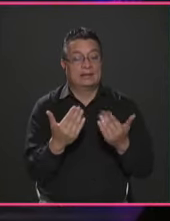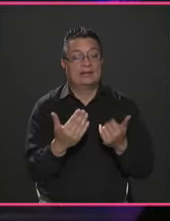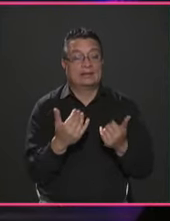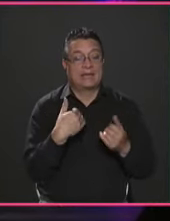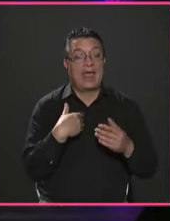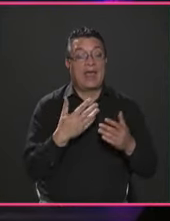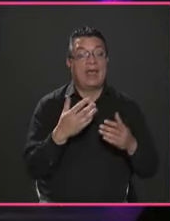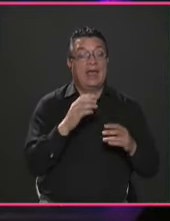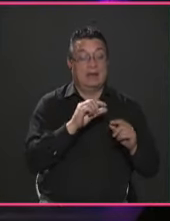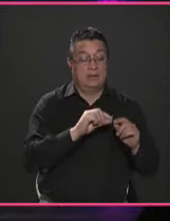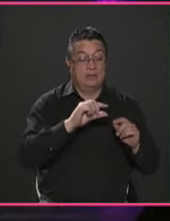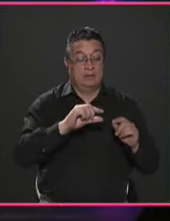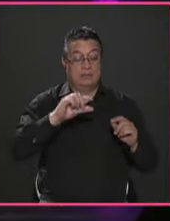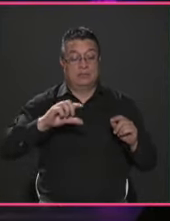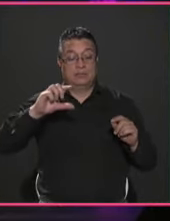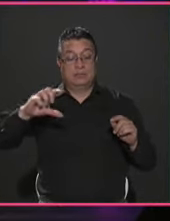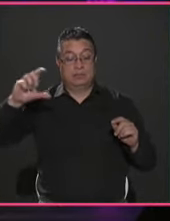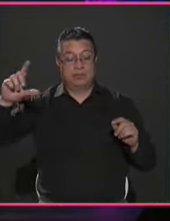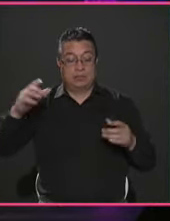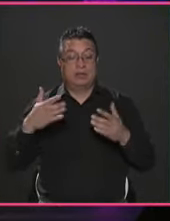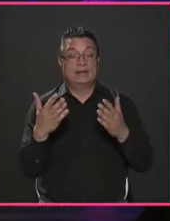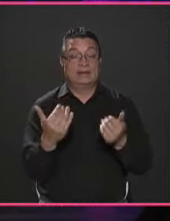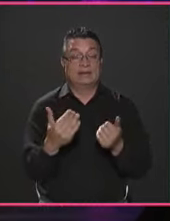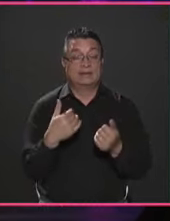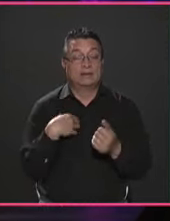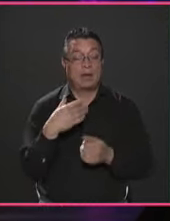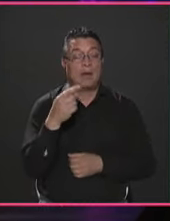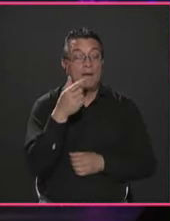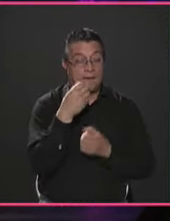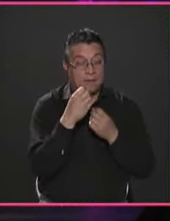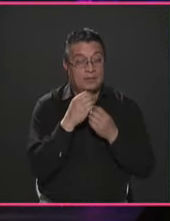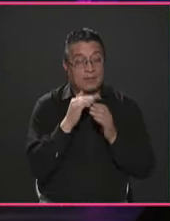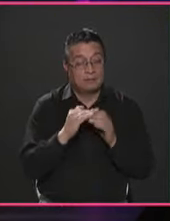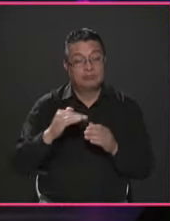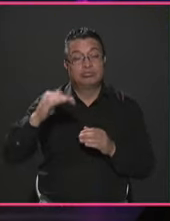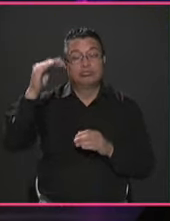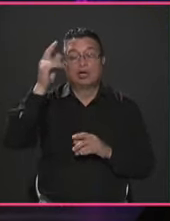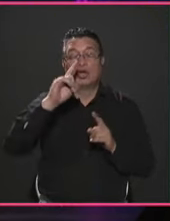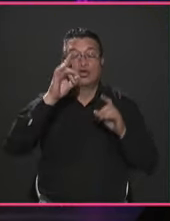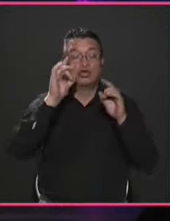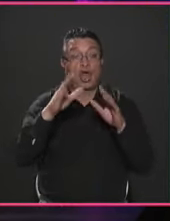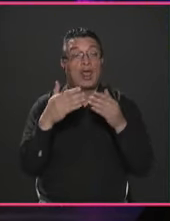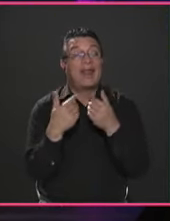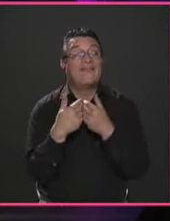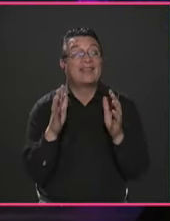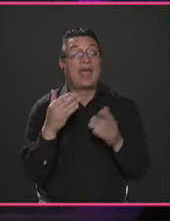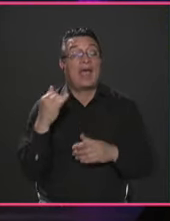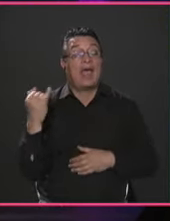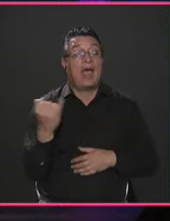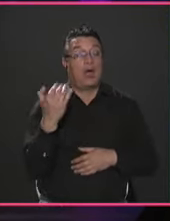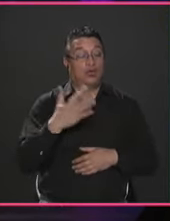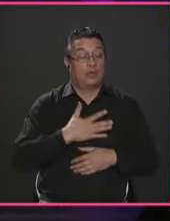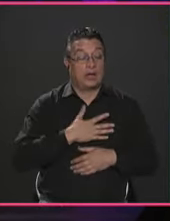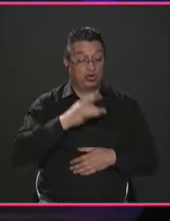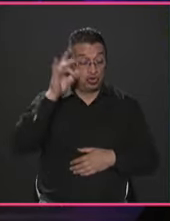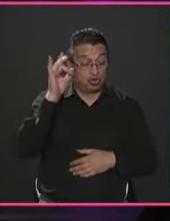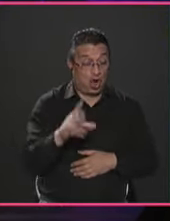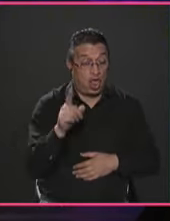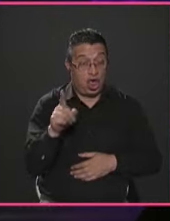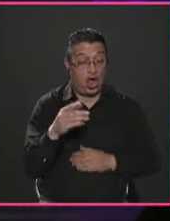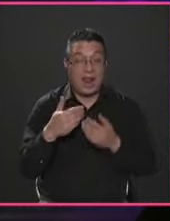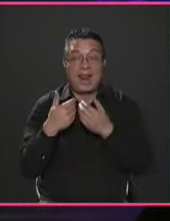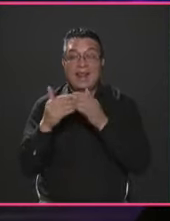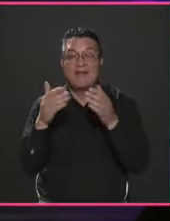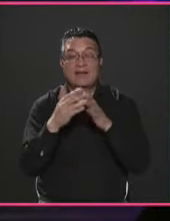necesidad los seres humanos necesitan este tiempo para florecer no es solamente libertad y sí necesitamos libertad y autonomía pero no solamente